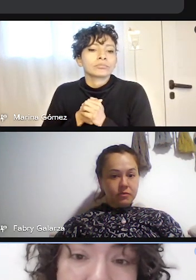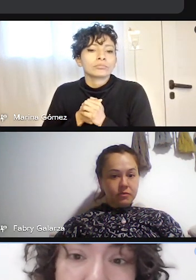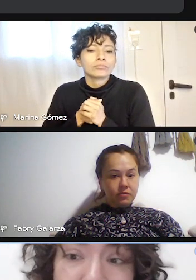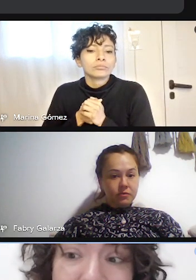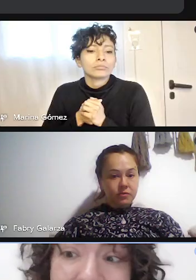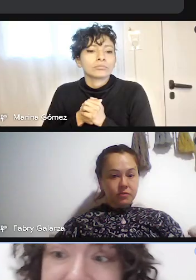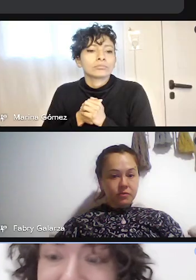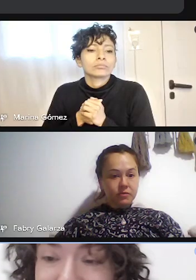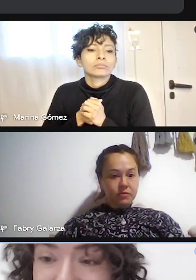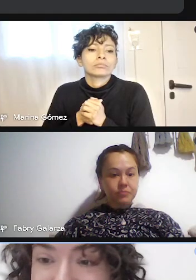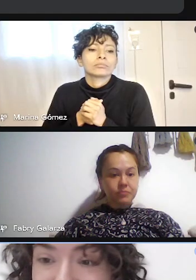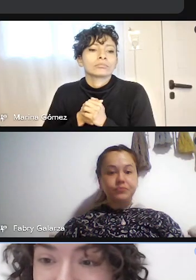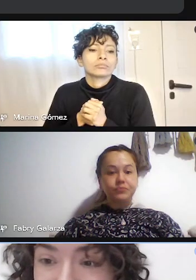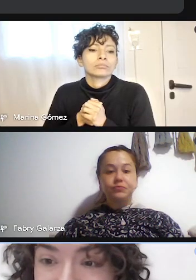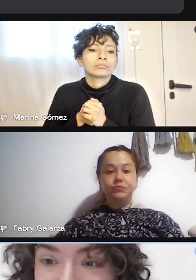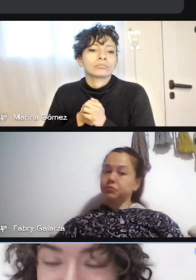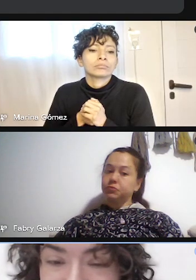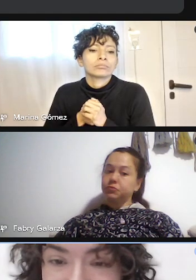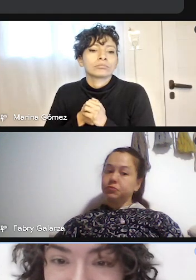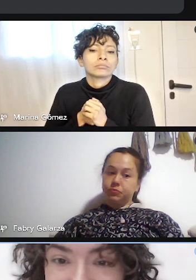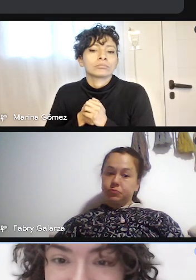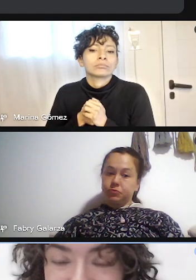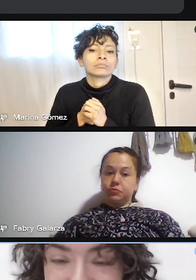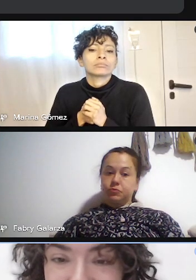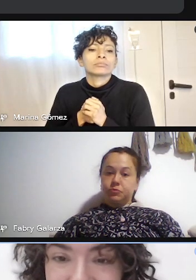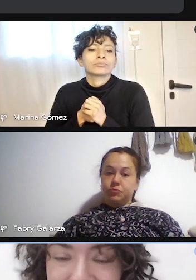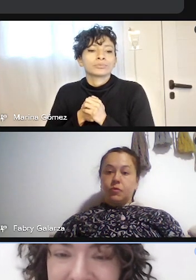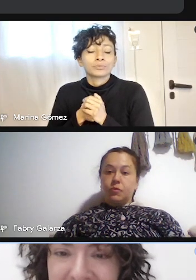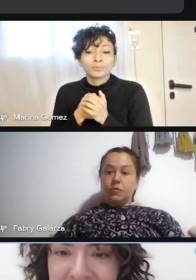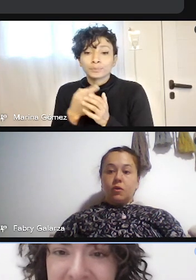nos mudamos a Resistencia.